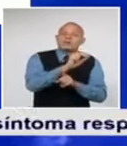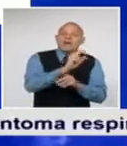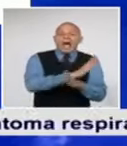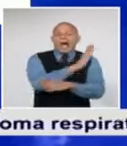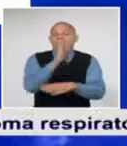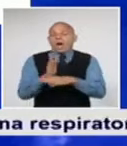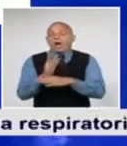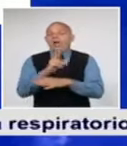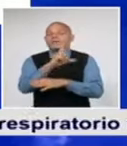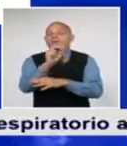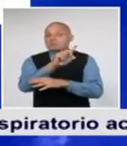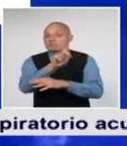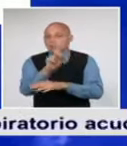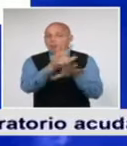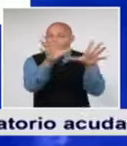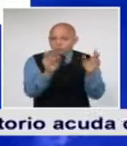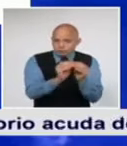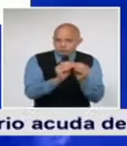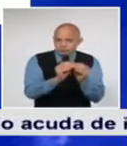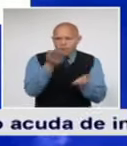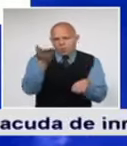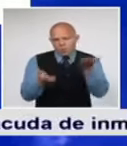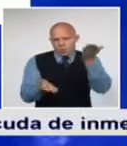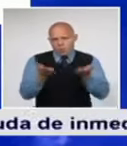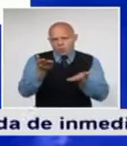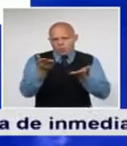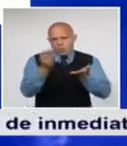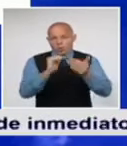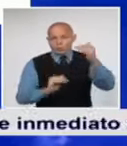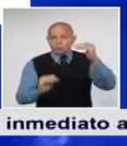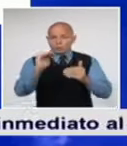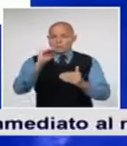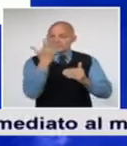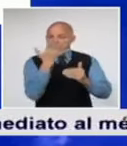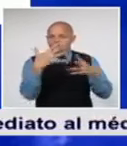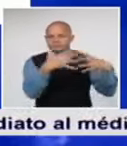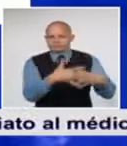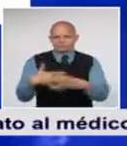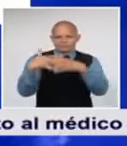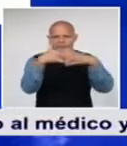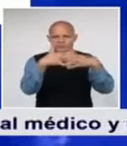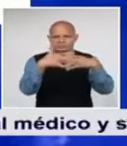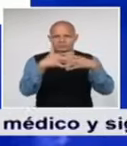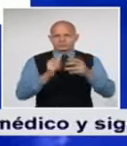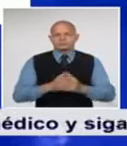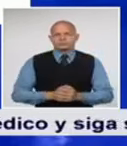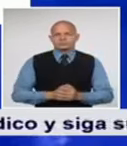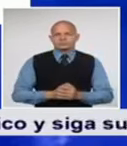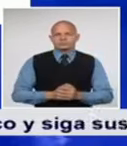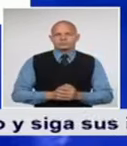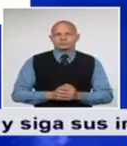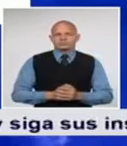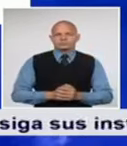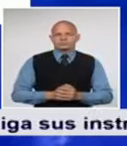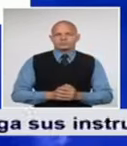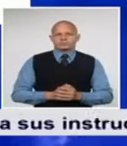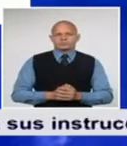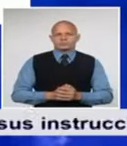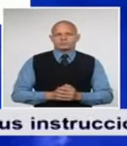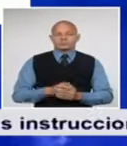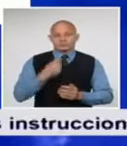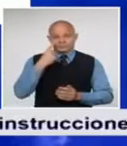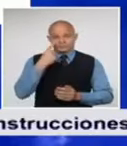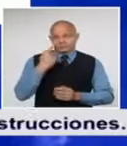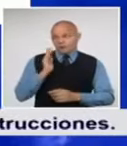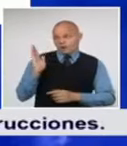número de casos que se diagnosticaron en este país o se han diagnosticado y el número de fallecidos. Claro, es cierto que se ha